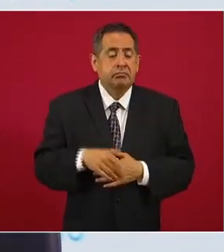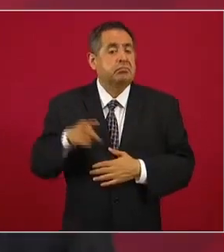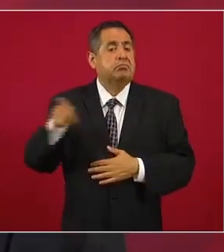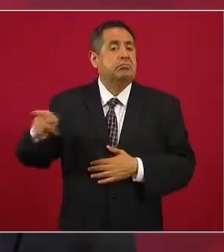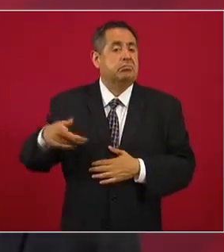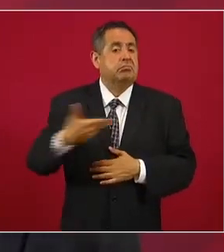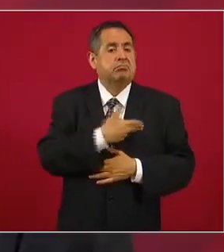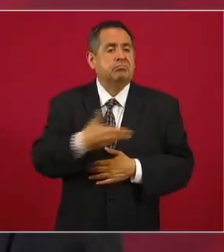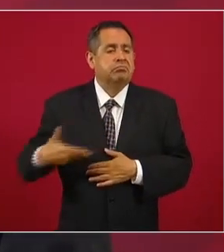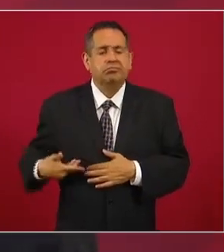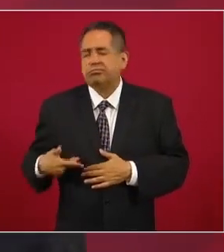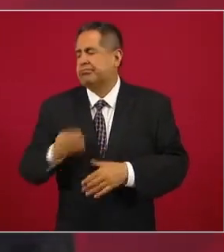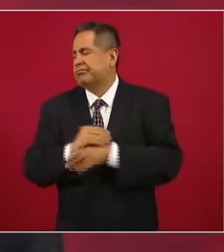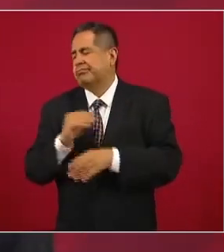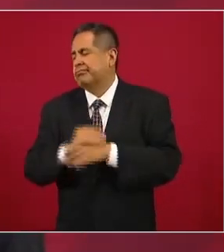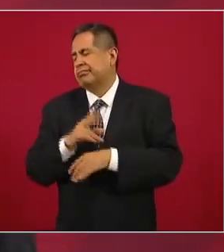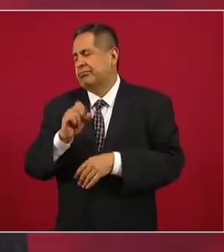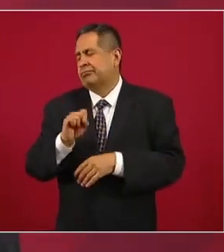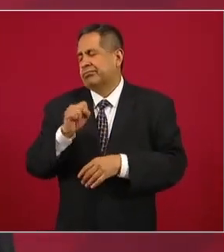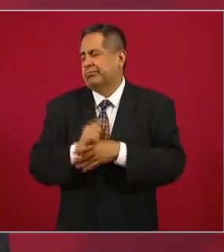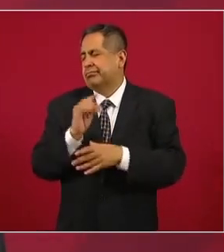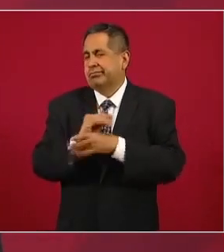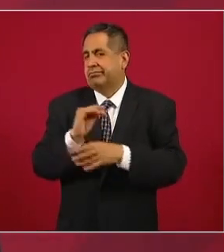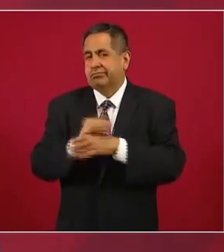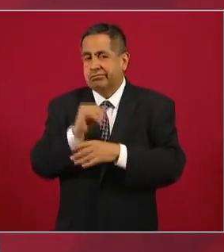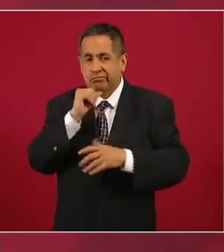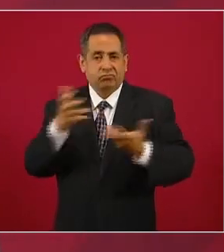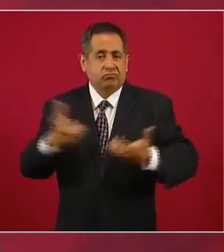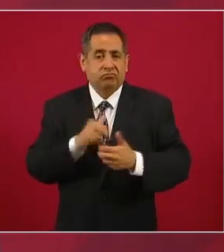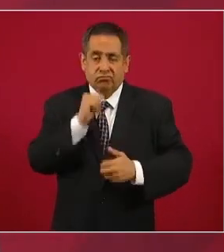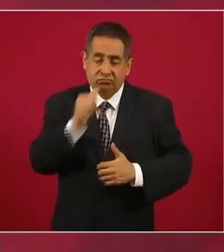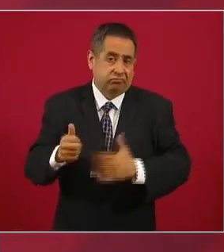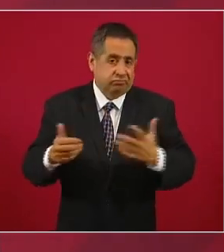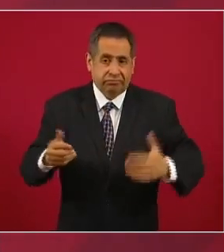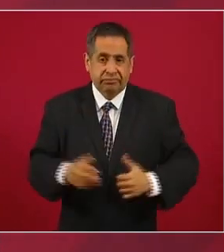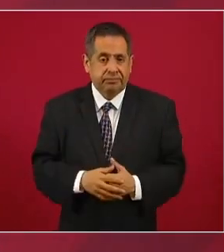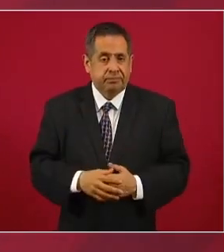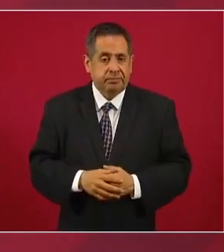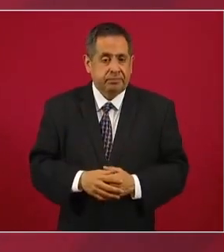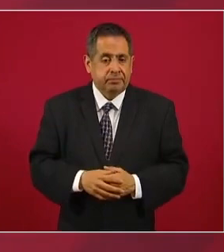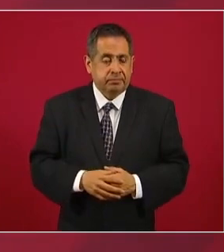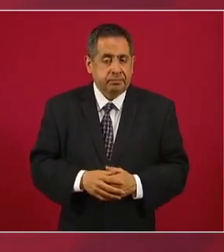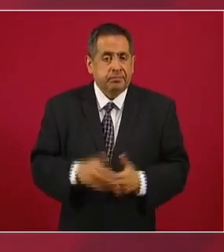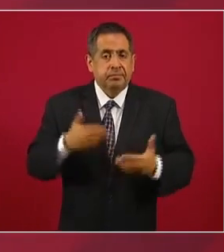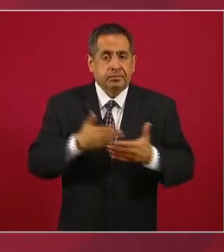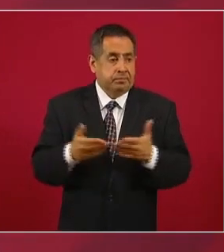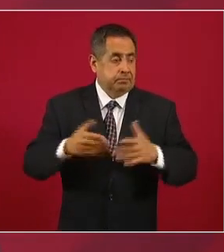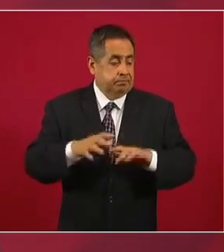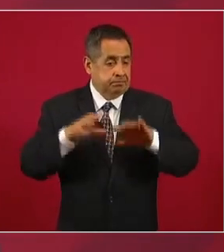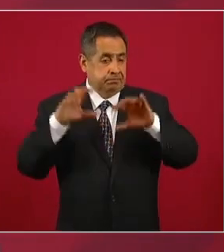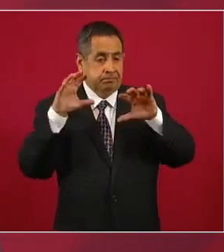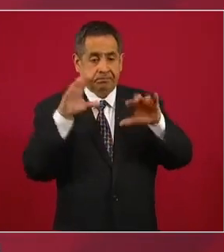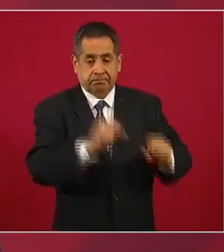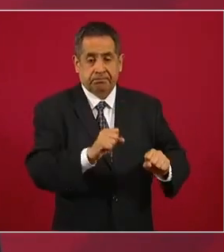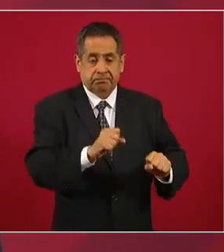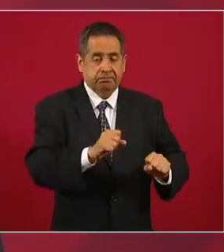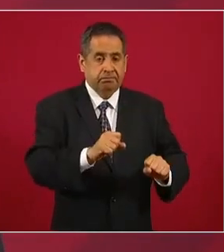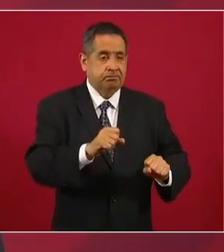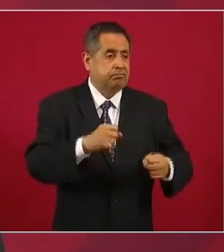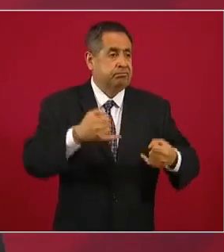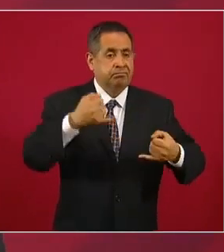gobernante no hizo absolutamente nada. A la luz de la detención y